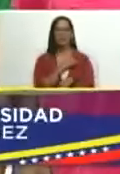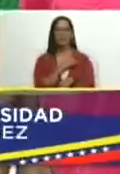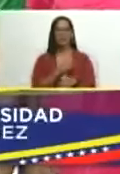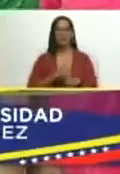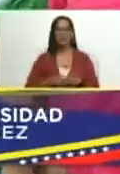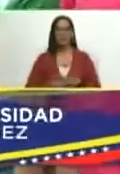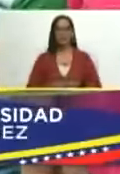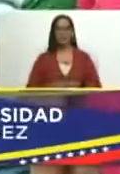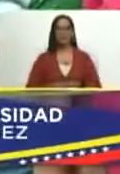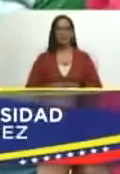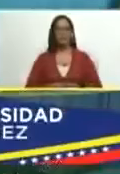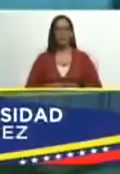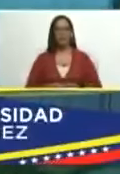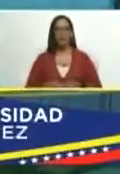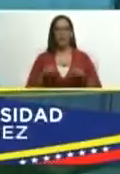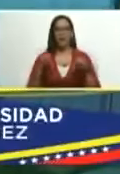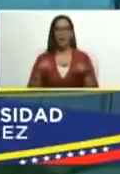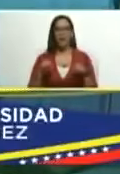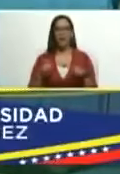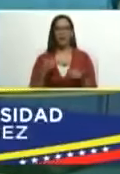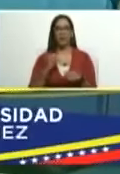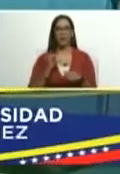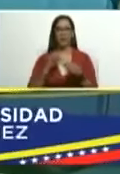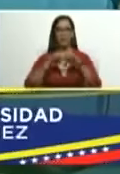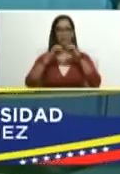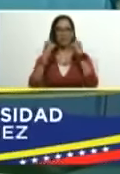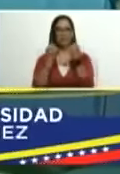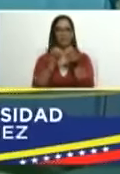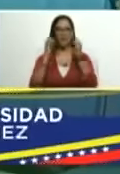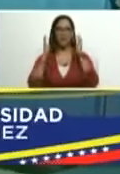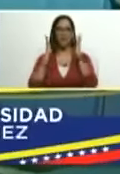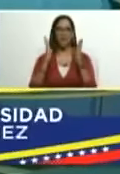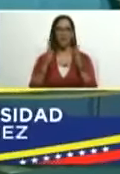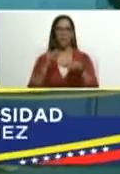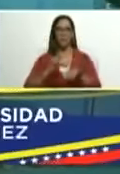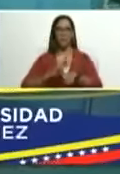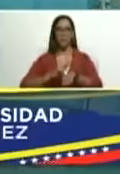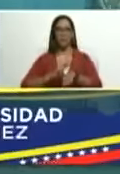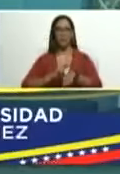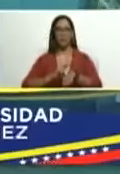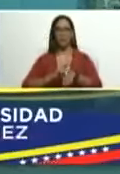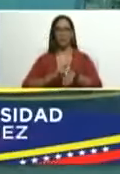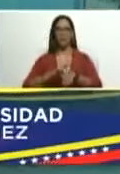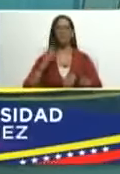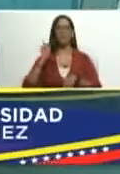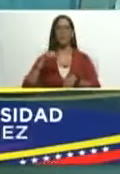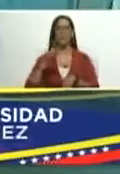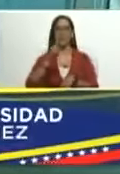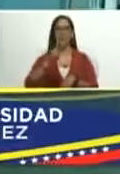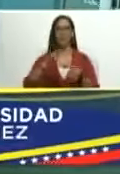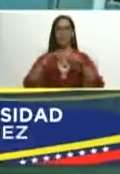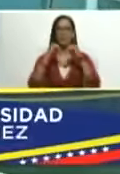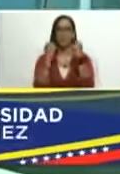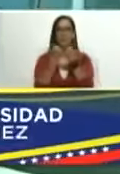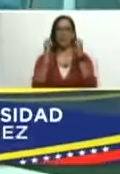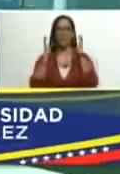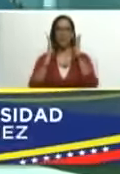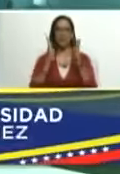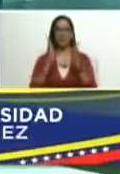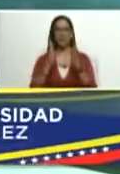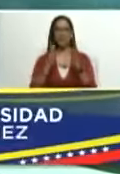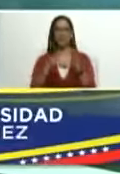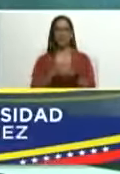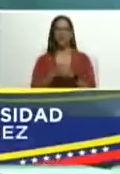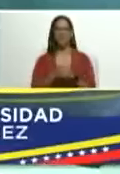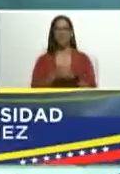Acá hay una sala de atención médico, pero también hay dos salas de atención